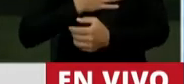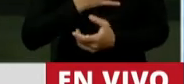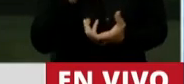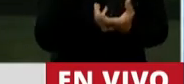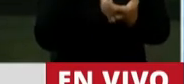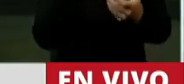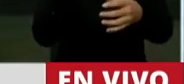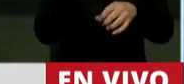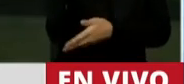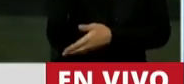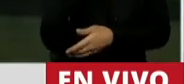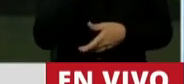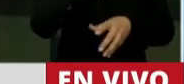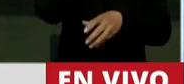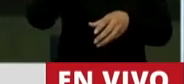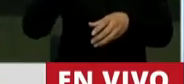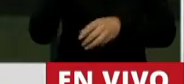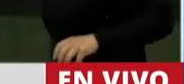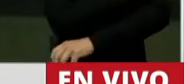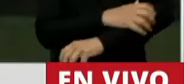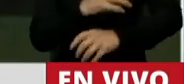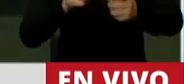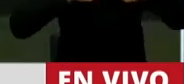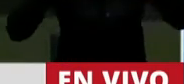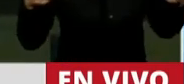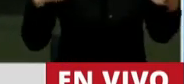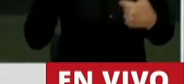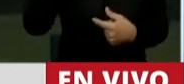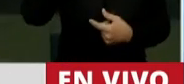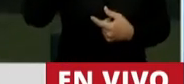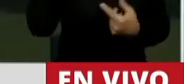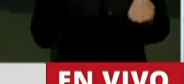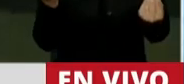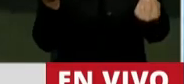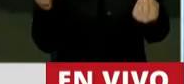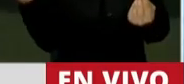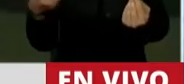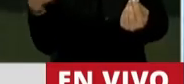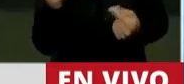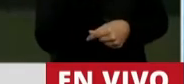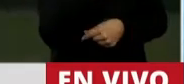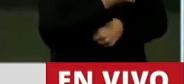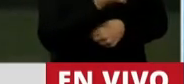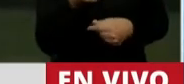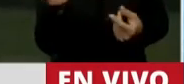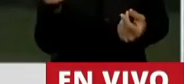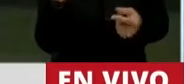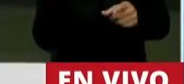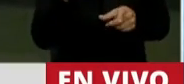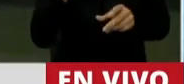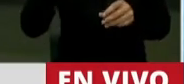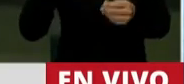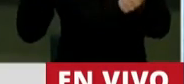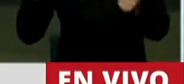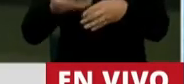economías regionales, aumentó la pobreza. Yo me pregunto, todo esto que dice que hay que hacer, ¿por qué no lo hicieron con el